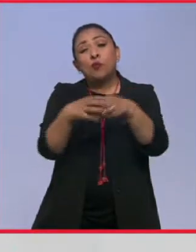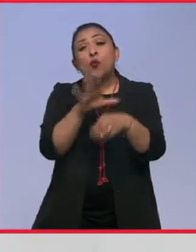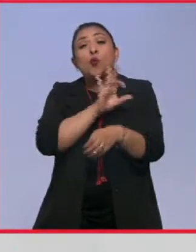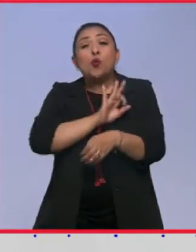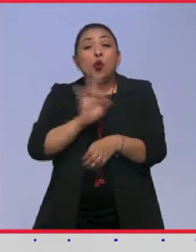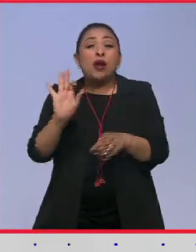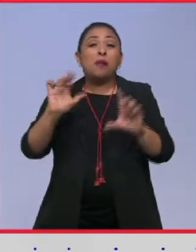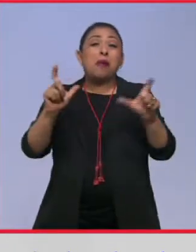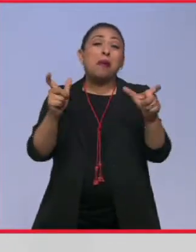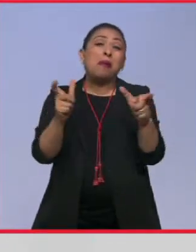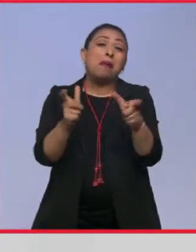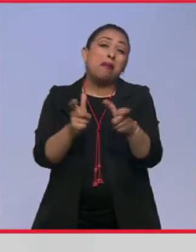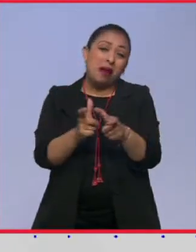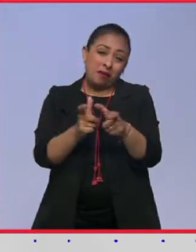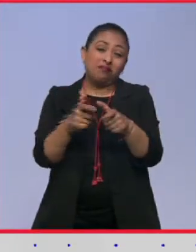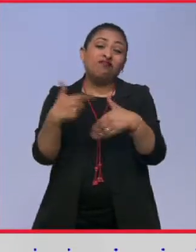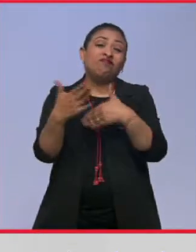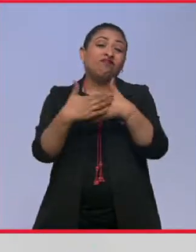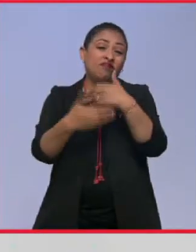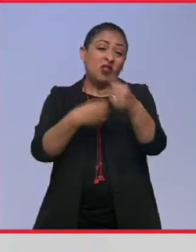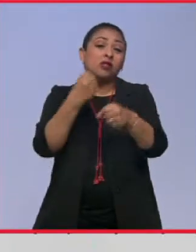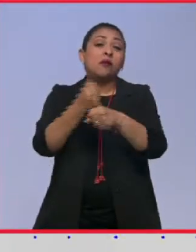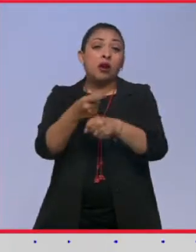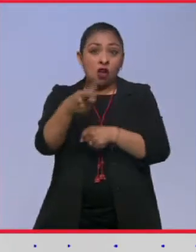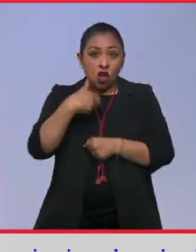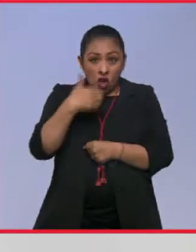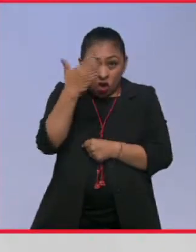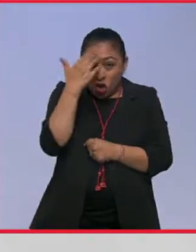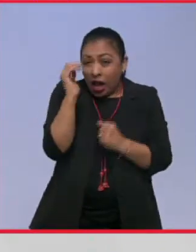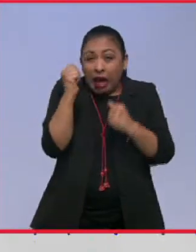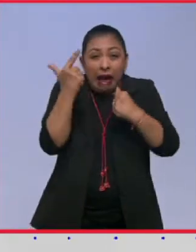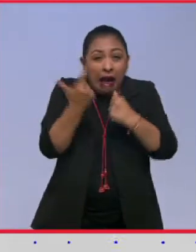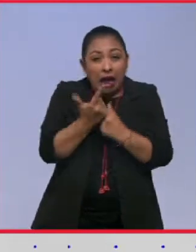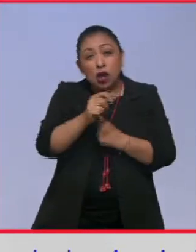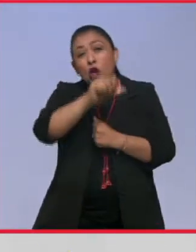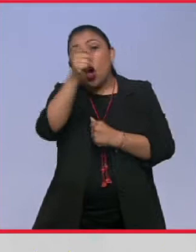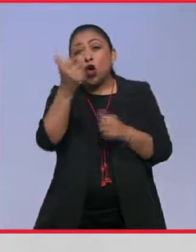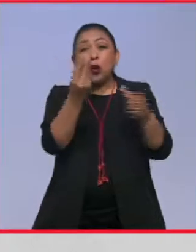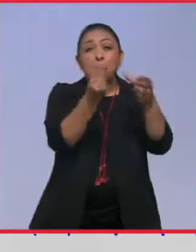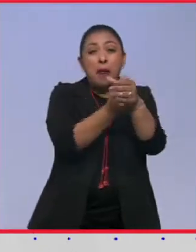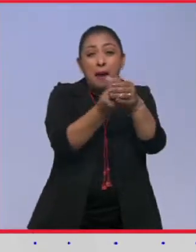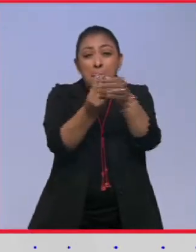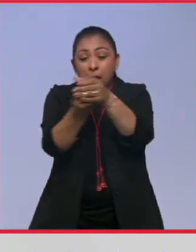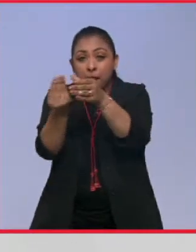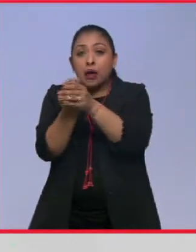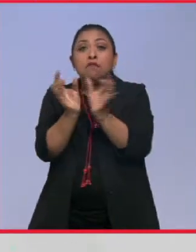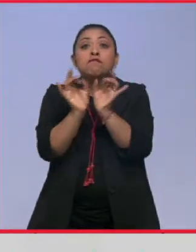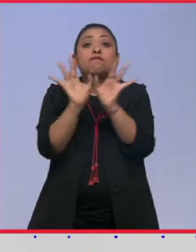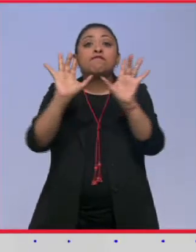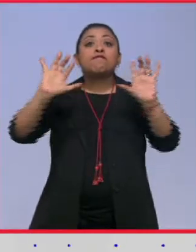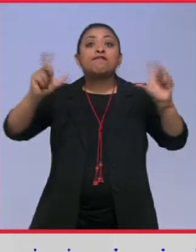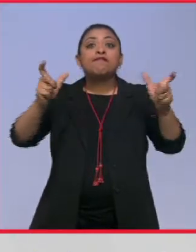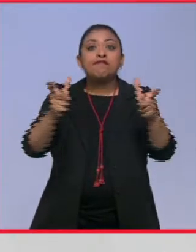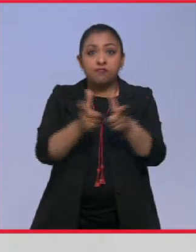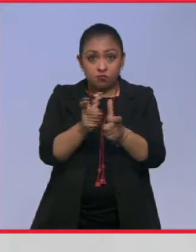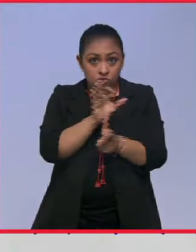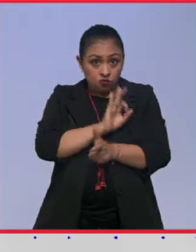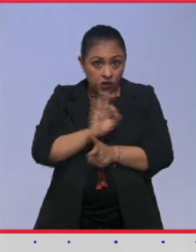estar desapareciendo en los próximos años. ¿Conocen ustedes alguna otra especie que esté en peligro de